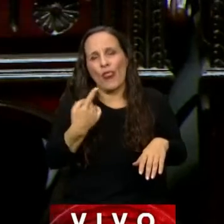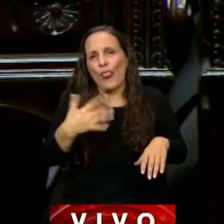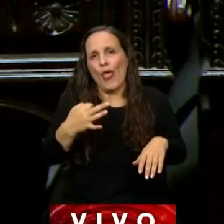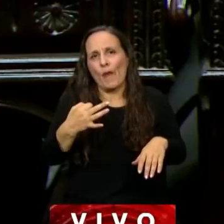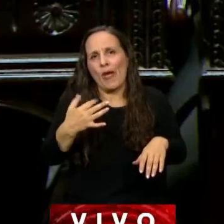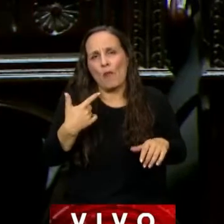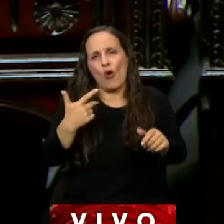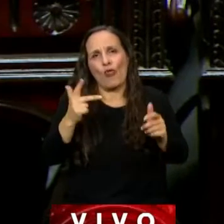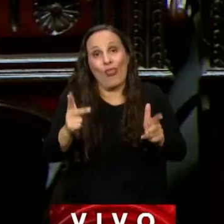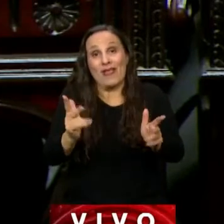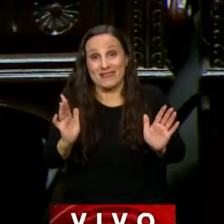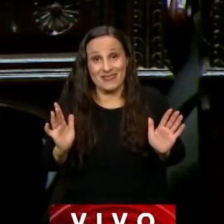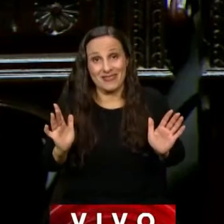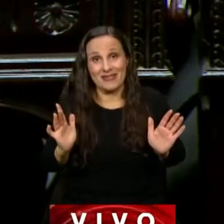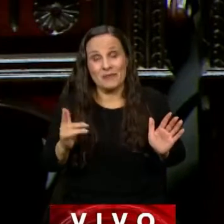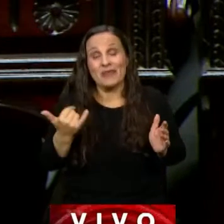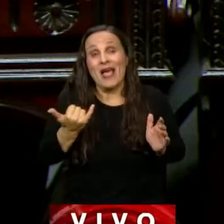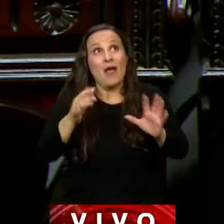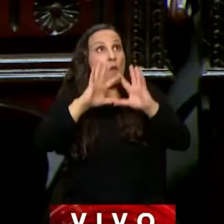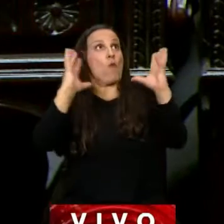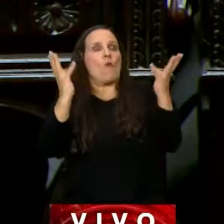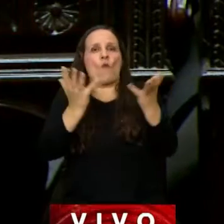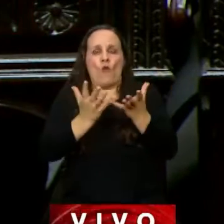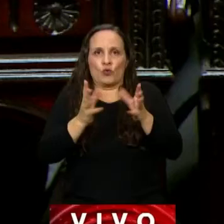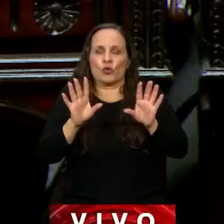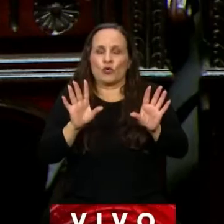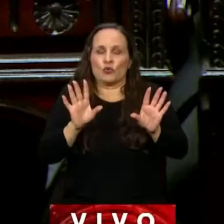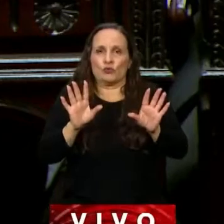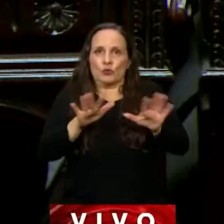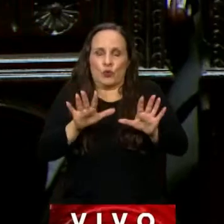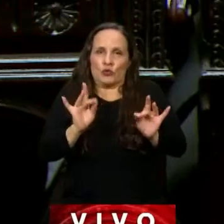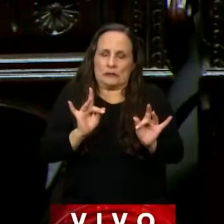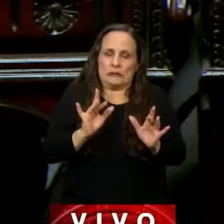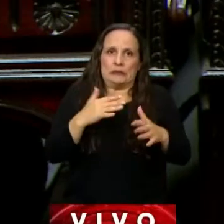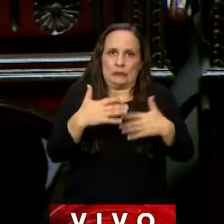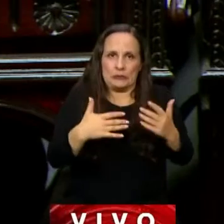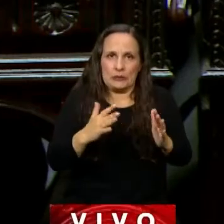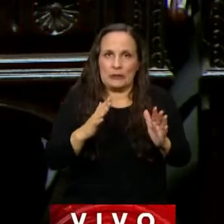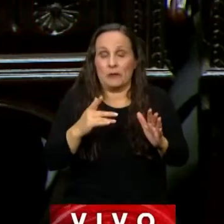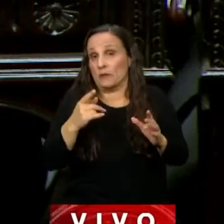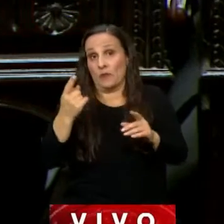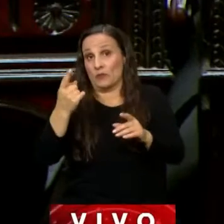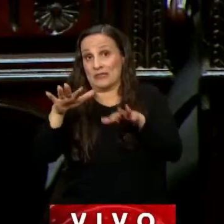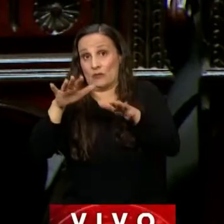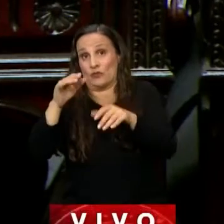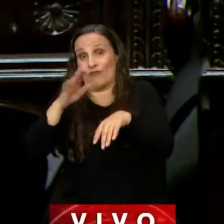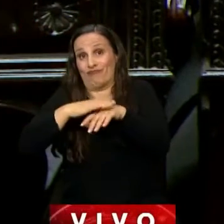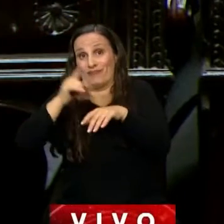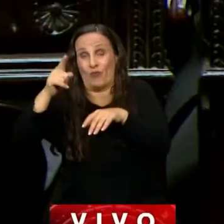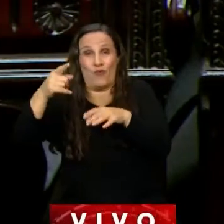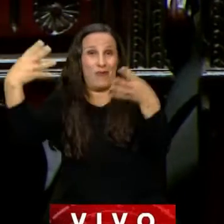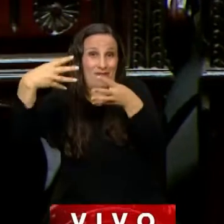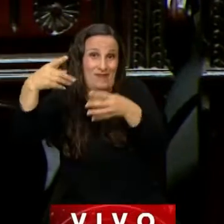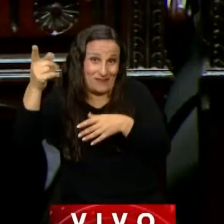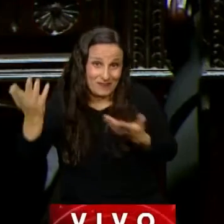que hay un desafío global que tiene que ver con el conflicto bélico, que tiene que